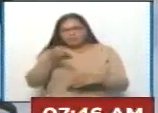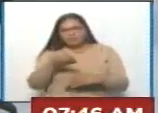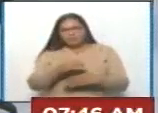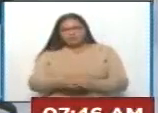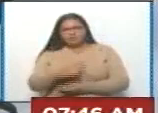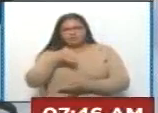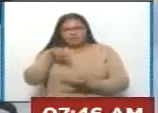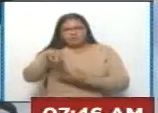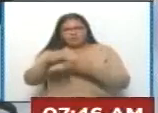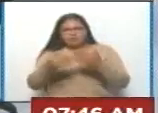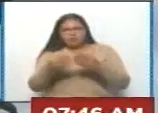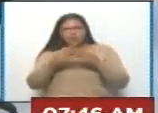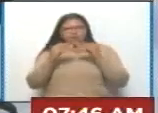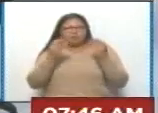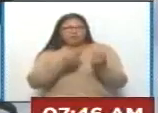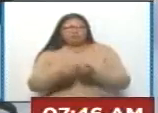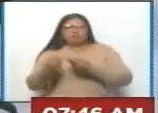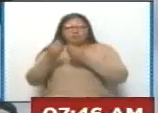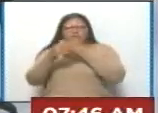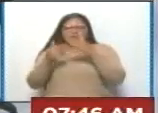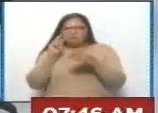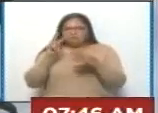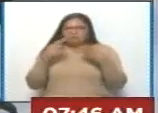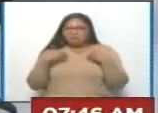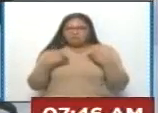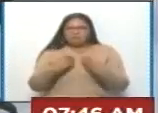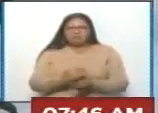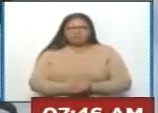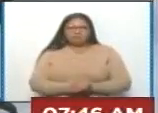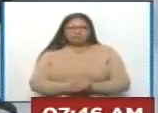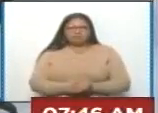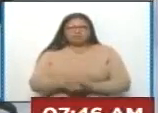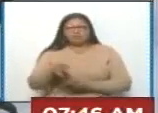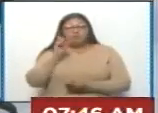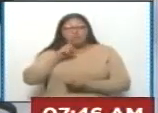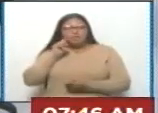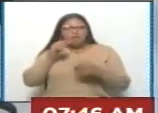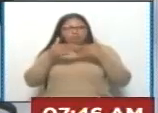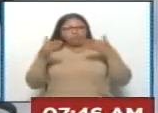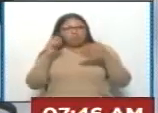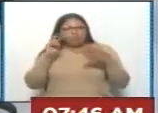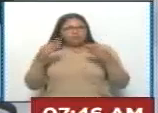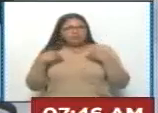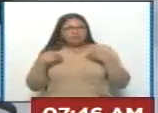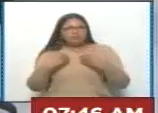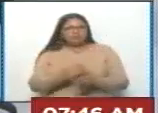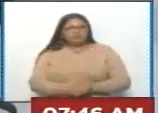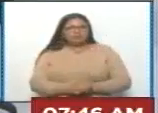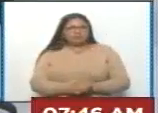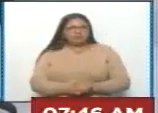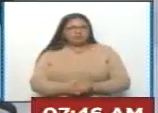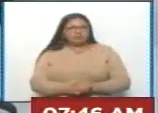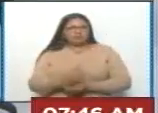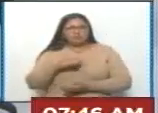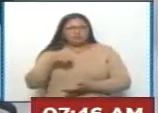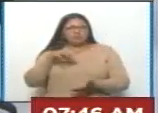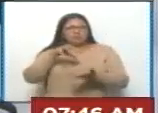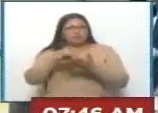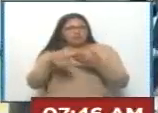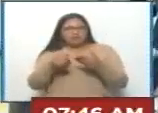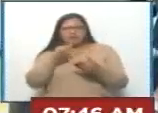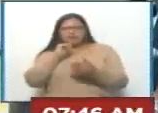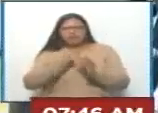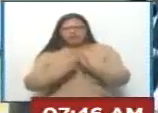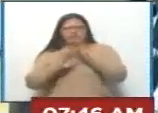había apoderado de toda la economía, eso es una falacia, delirio, una mentira gigantesca. El Estado es quien conduce